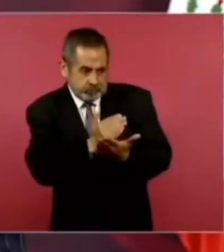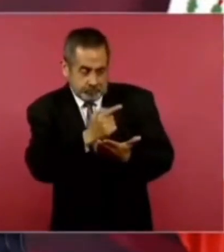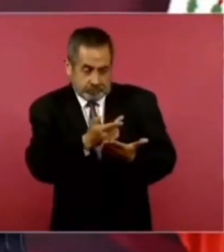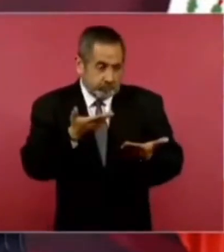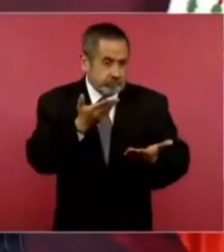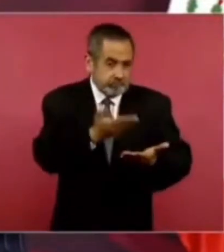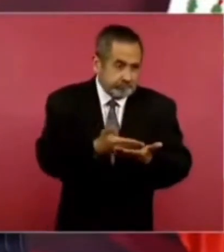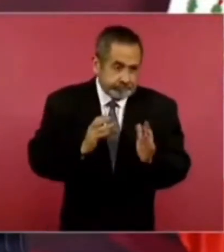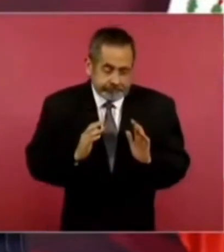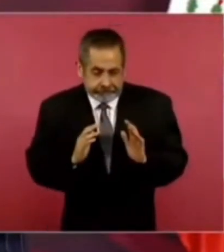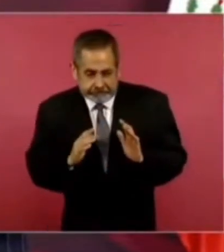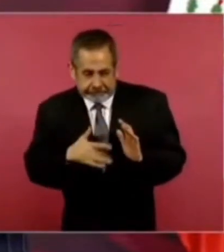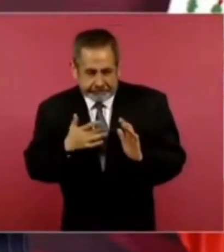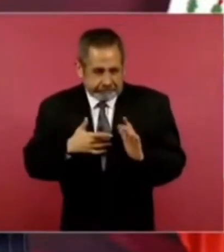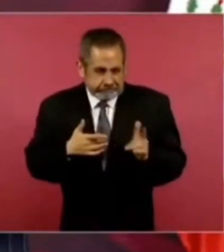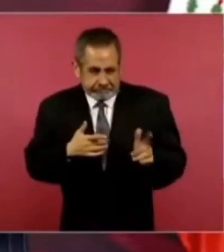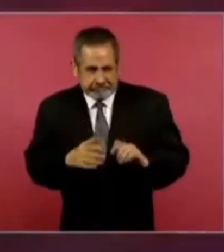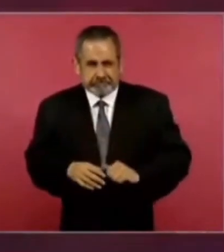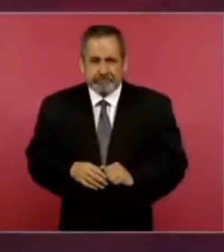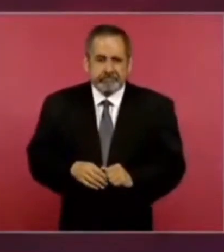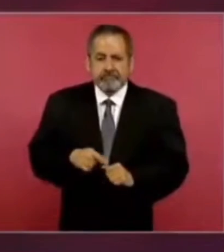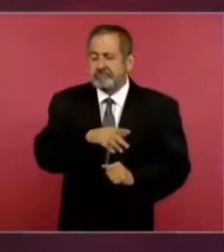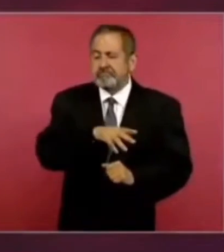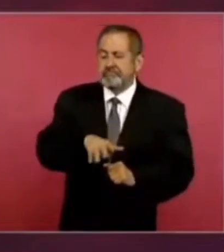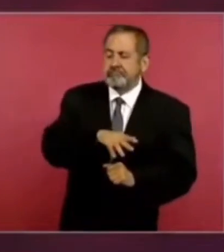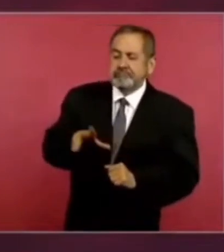aeropuerto Felipe Ángeles.